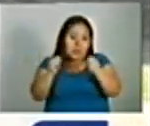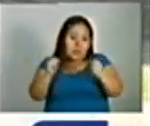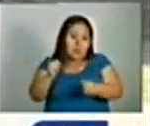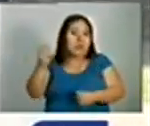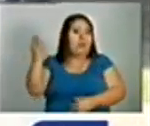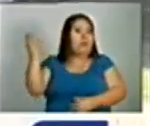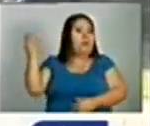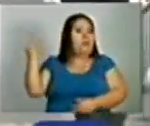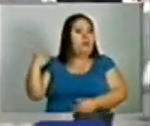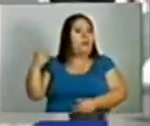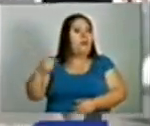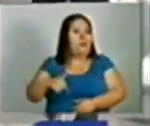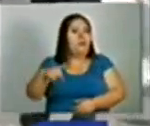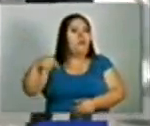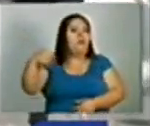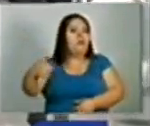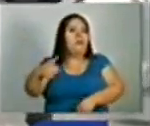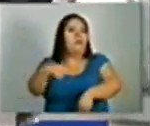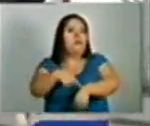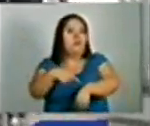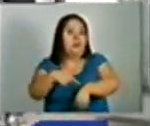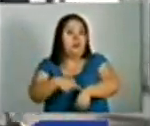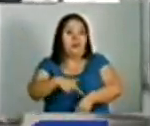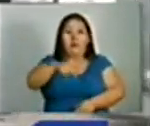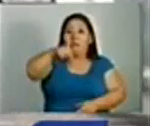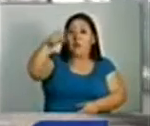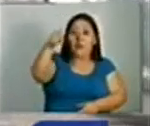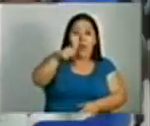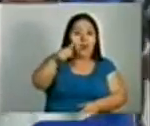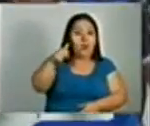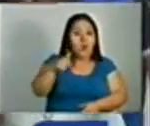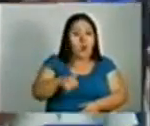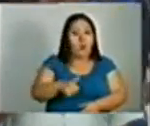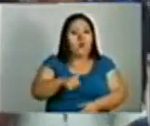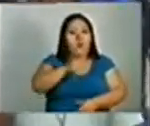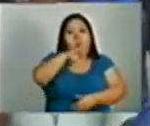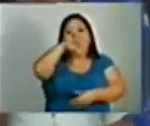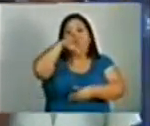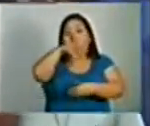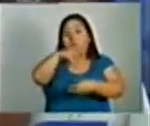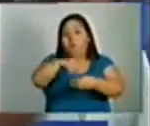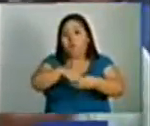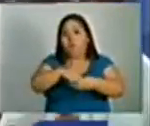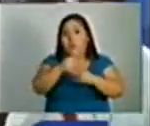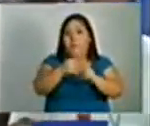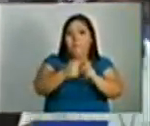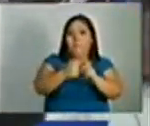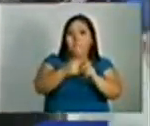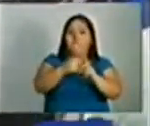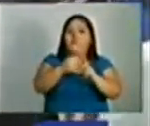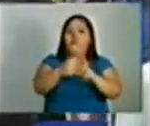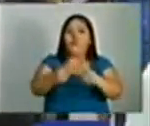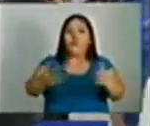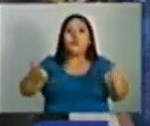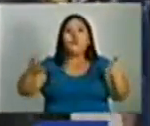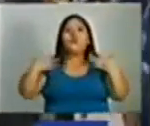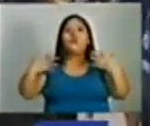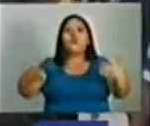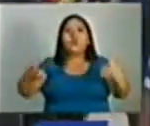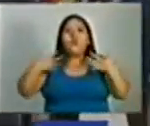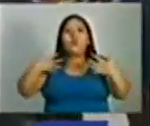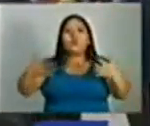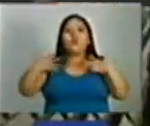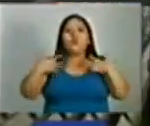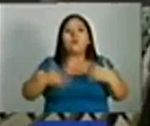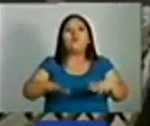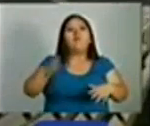para esta época del año. El mes de agosto ha sido en conjunto 1.5 grados más cálido de la media